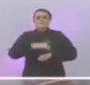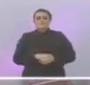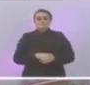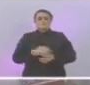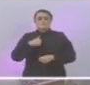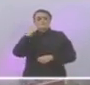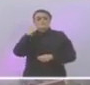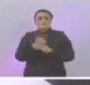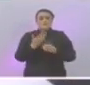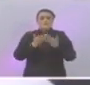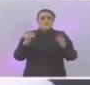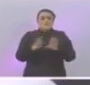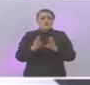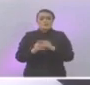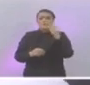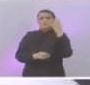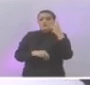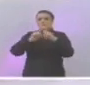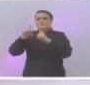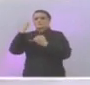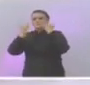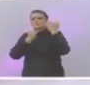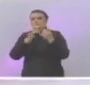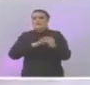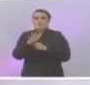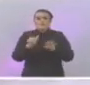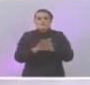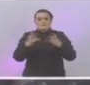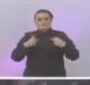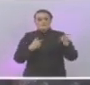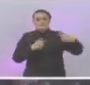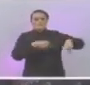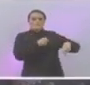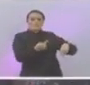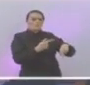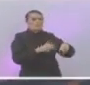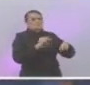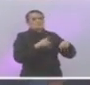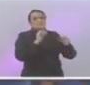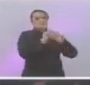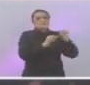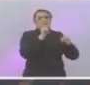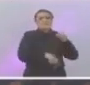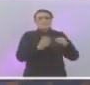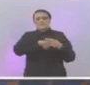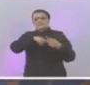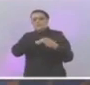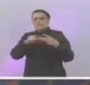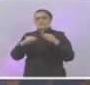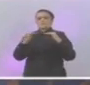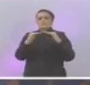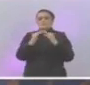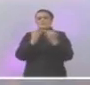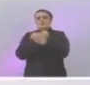hemos hecho a través de 3 estrategias: combate a la pobreza y equidad, salud y